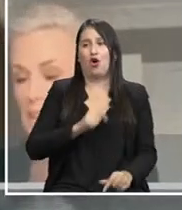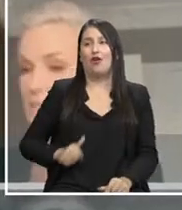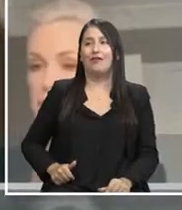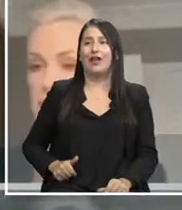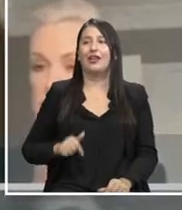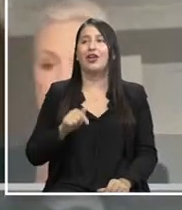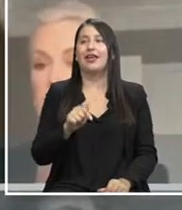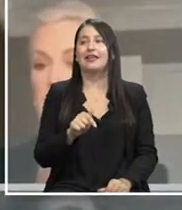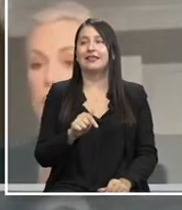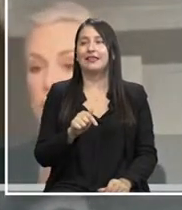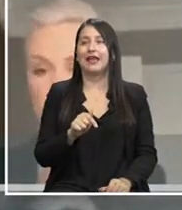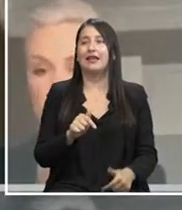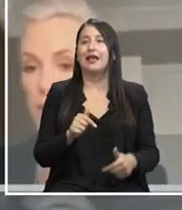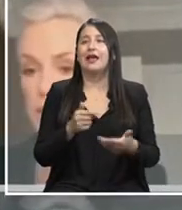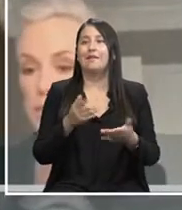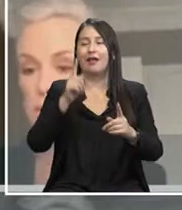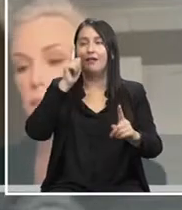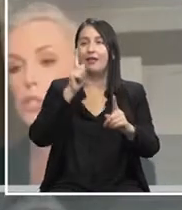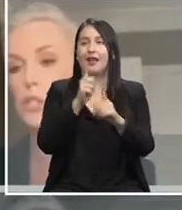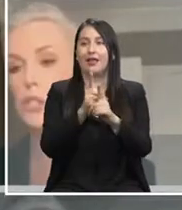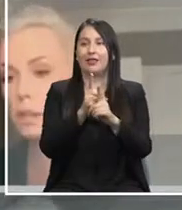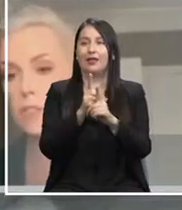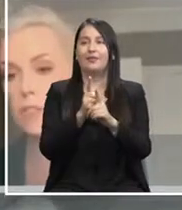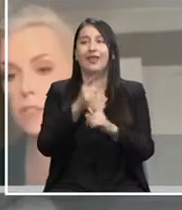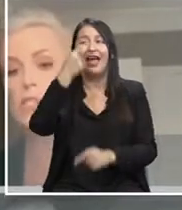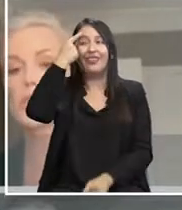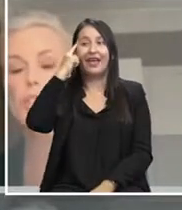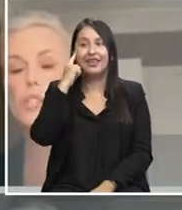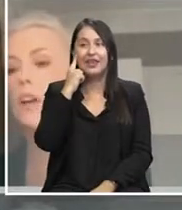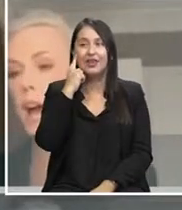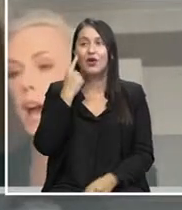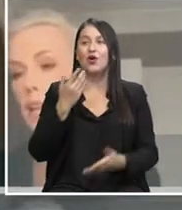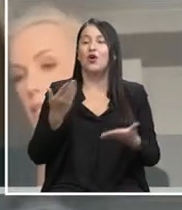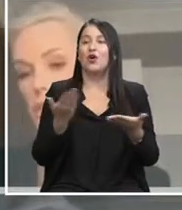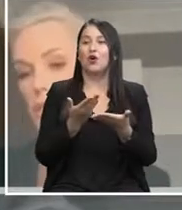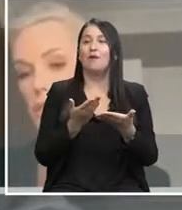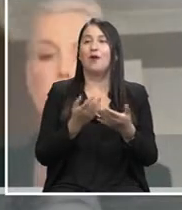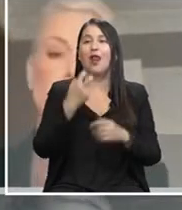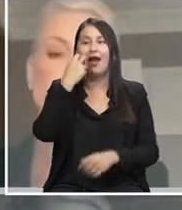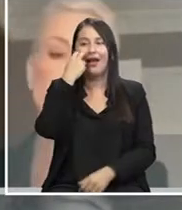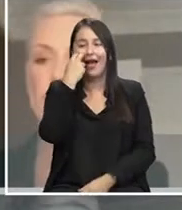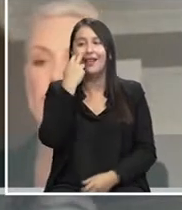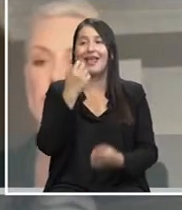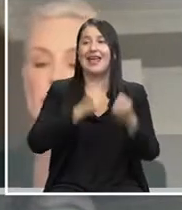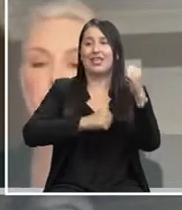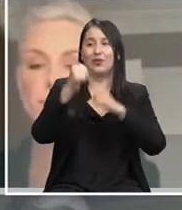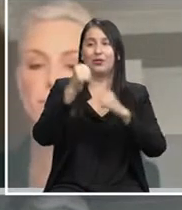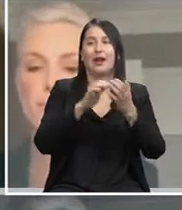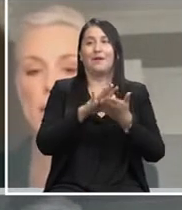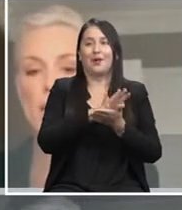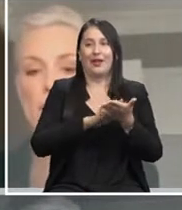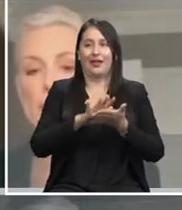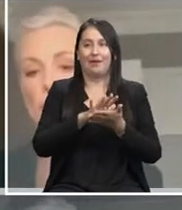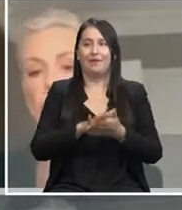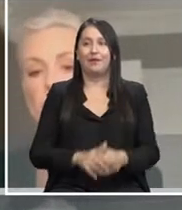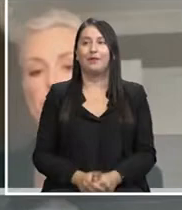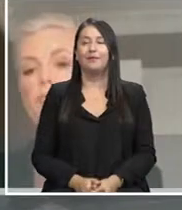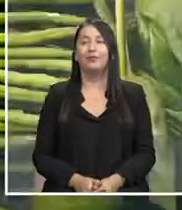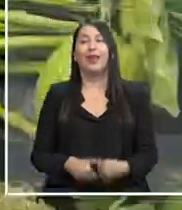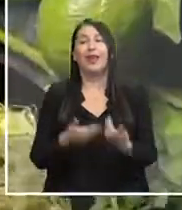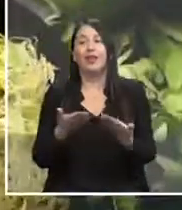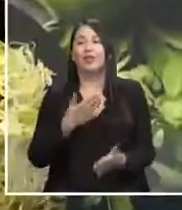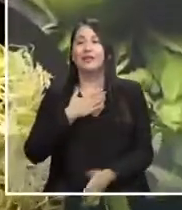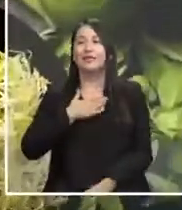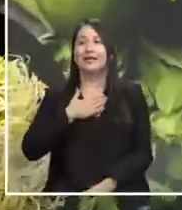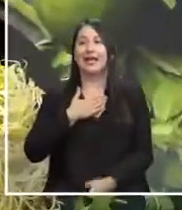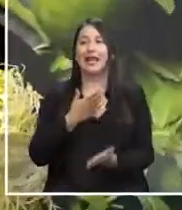productos directamente dañinos como las bebidas azucaradas y la carne industrial. Por ejemplo. Entonces, si queremos que